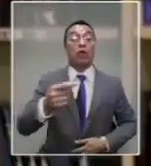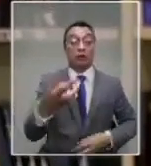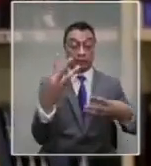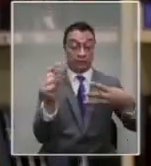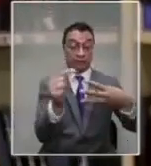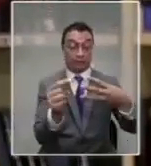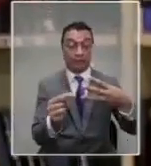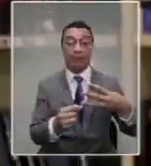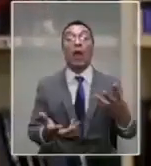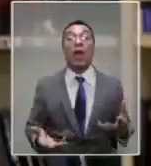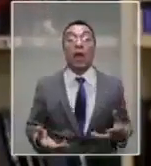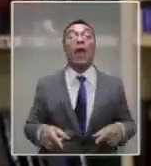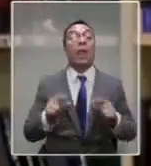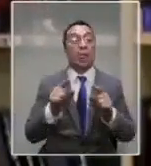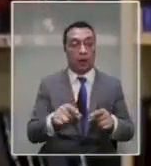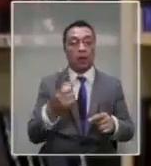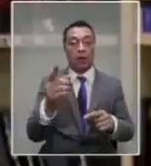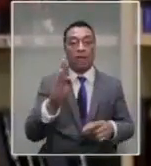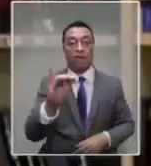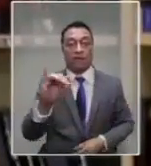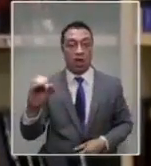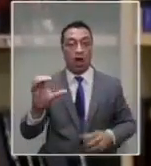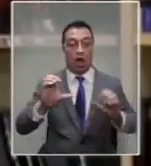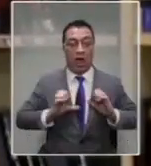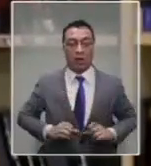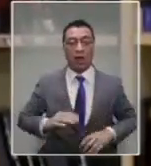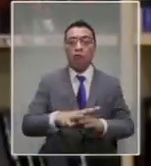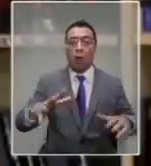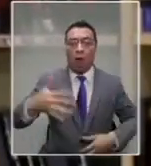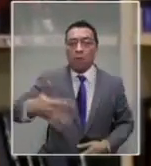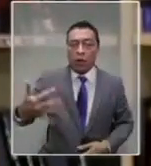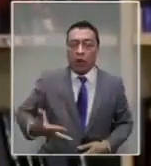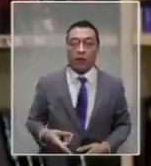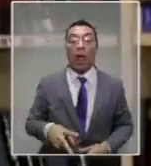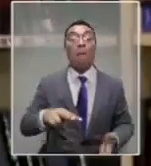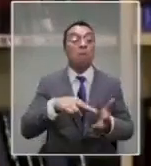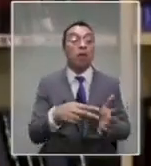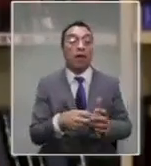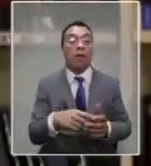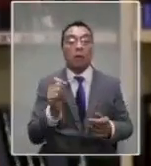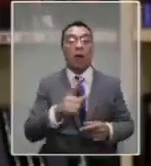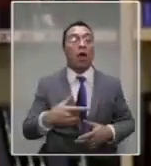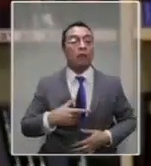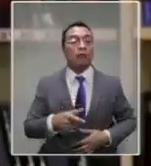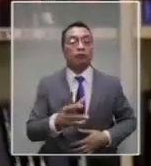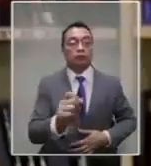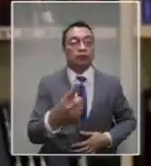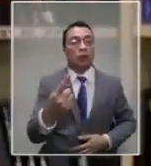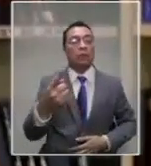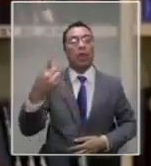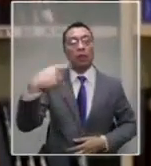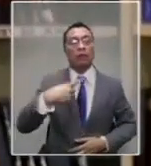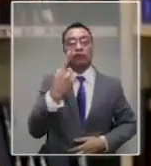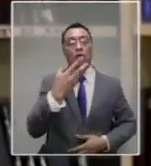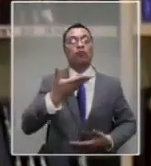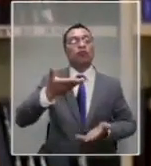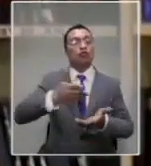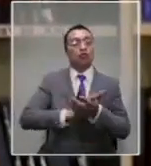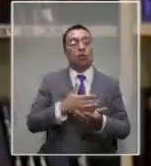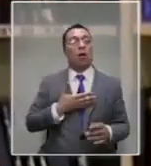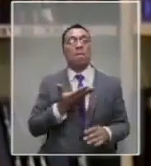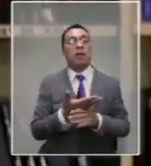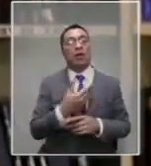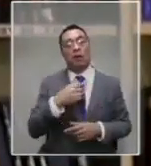en tres causales tiene una connotación bioética tremendamente importante. Problemas como la eutanasia, que ya se están discutiendo en